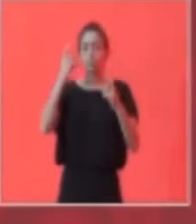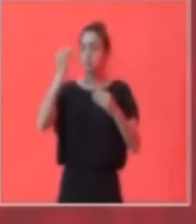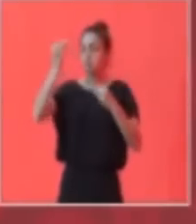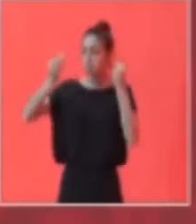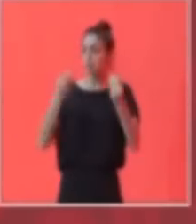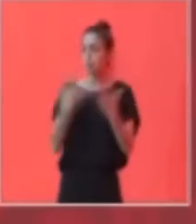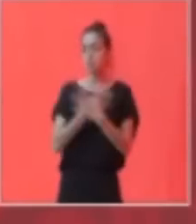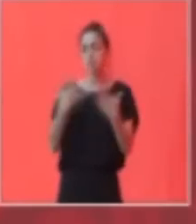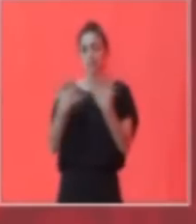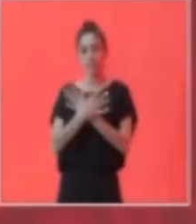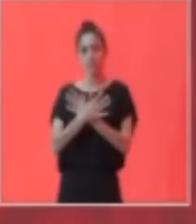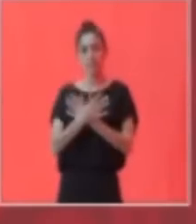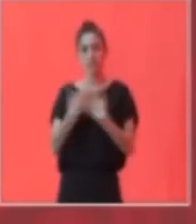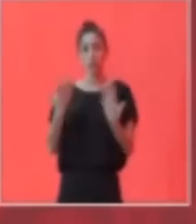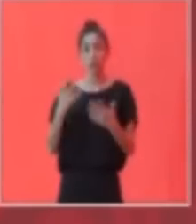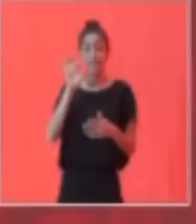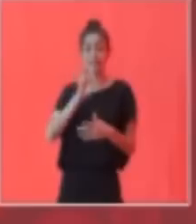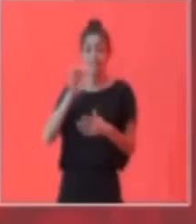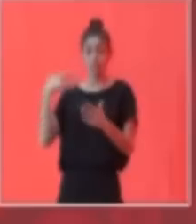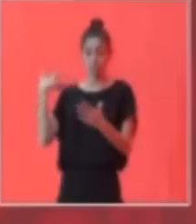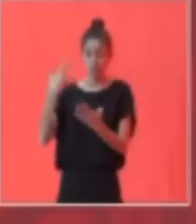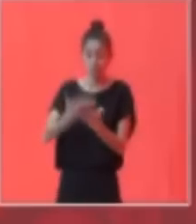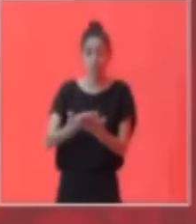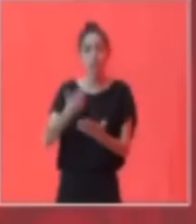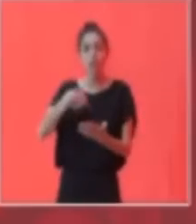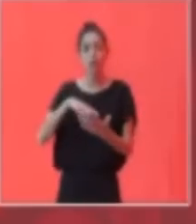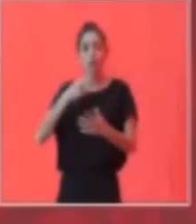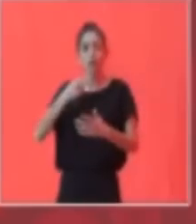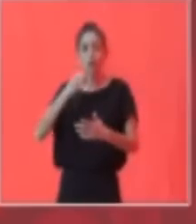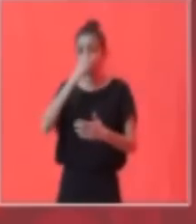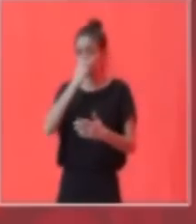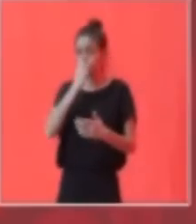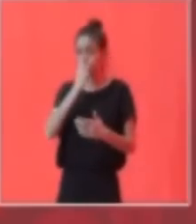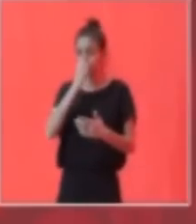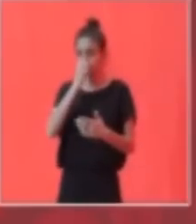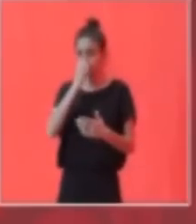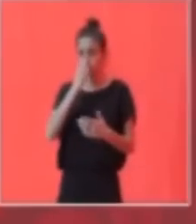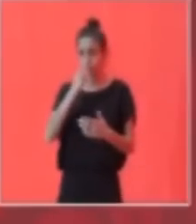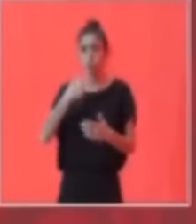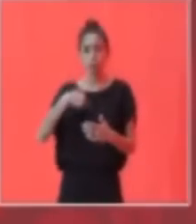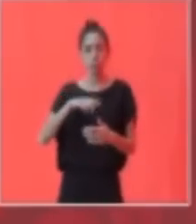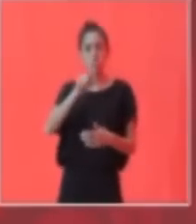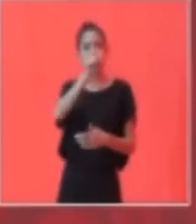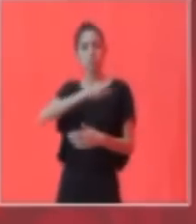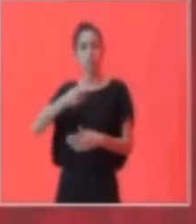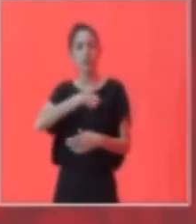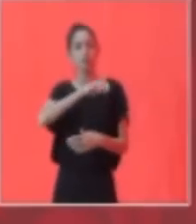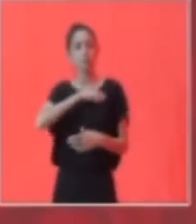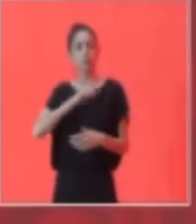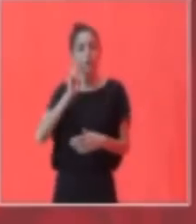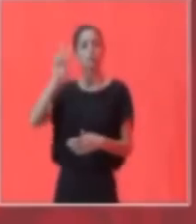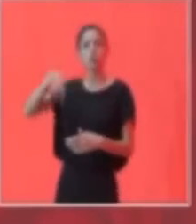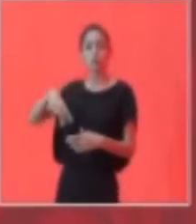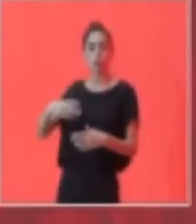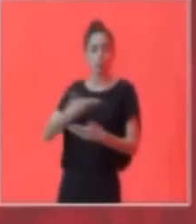en todos estos siglos, hemos crecido sin perder quiénes éramos. Un español sigue siendo reconocible en cualquier